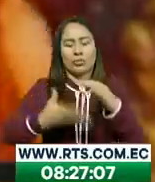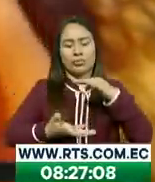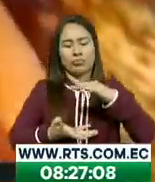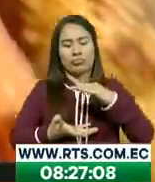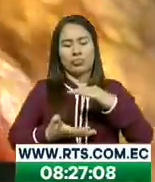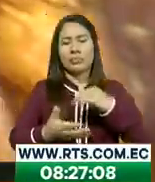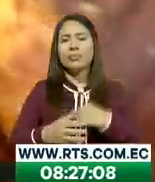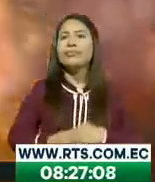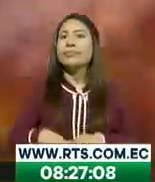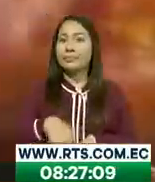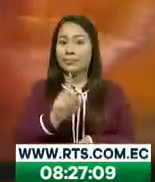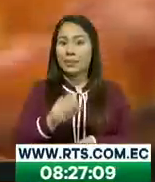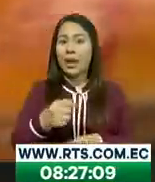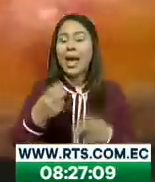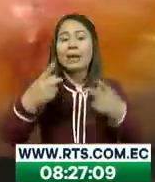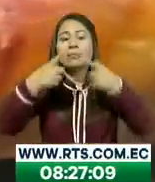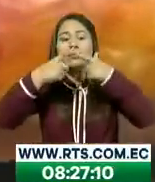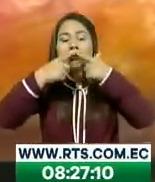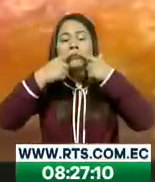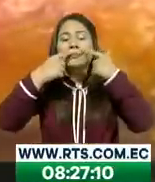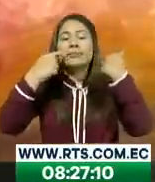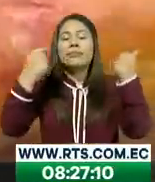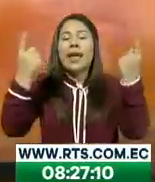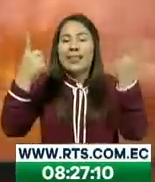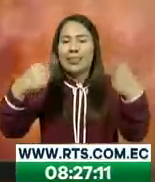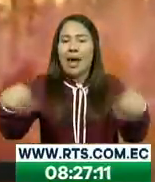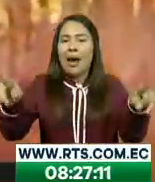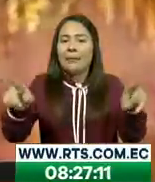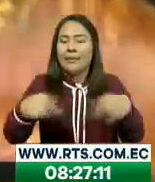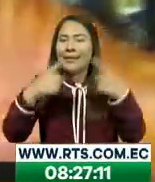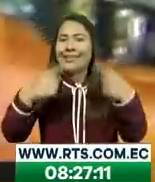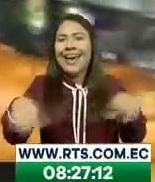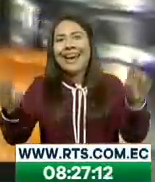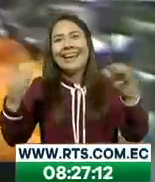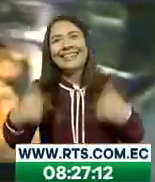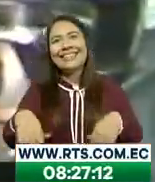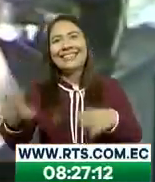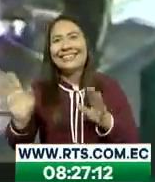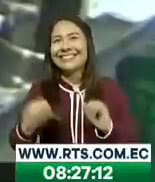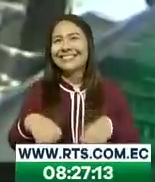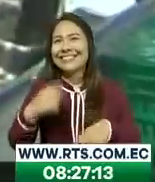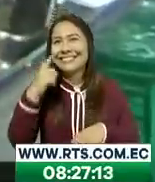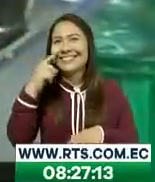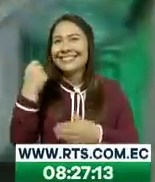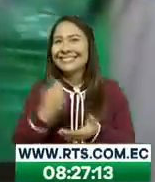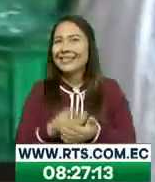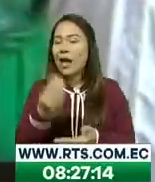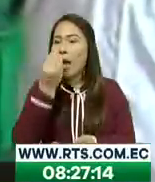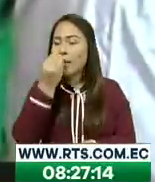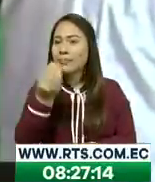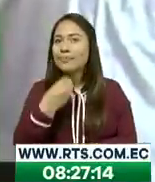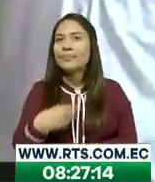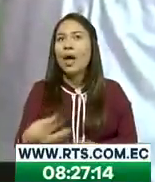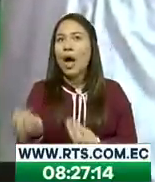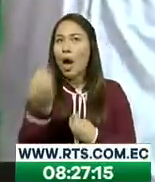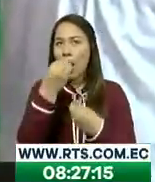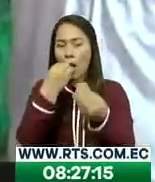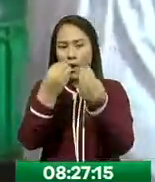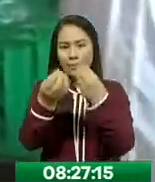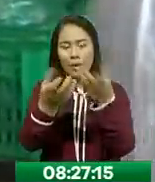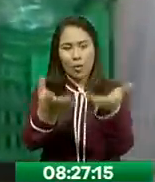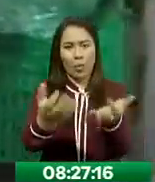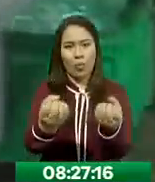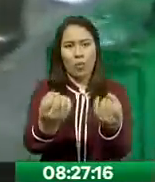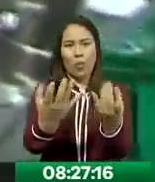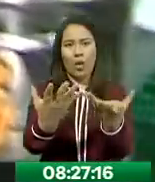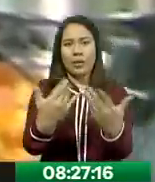don Walter, ya huele a Navidad, huele a cerdito, huele a pavito, es el momento. Abogado, dígame cuántas piernas le